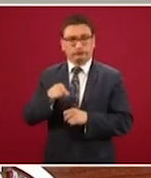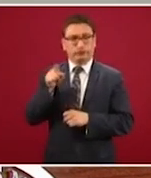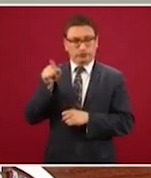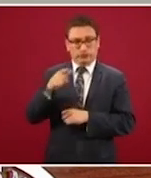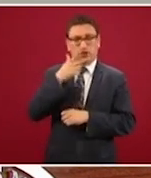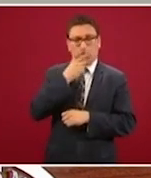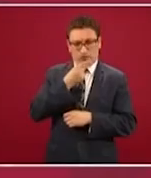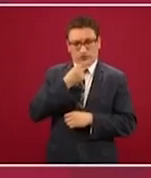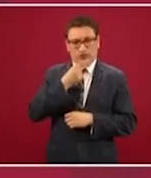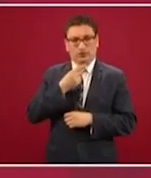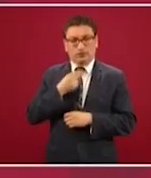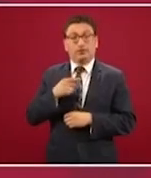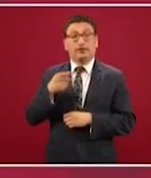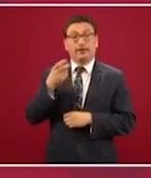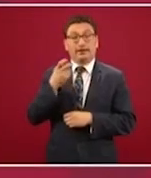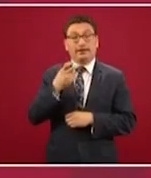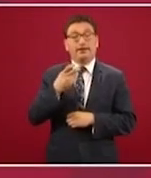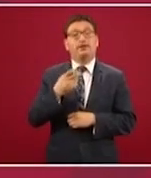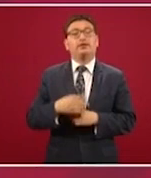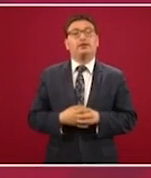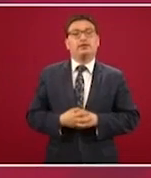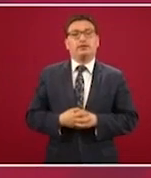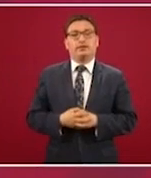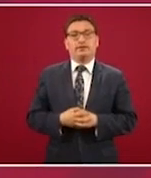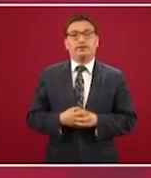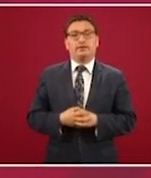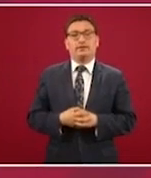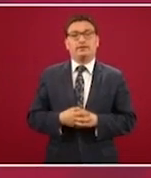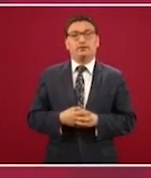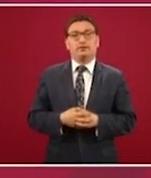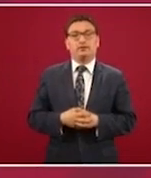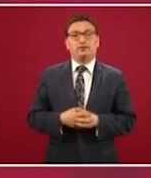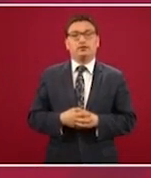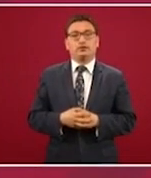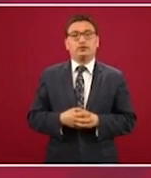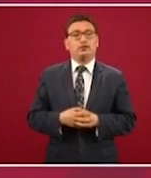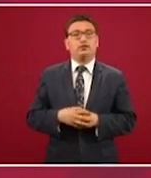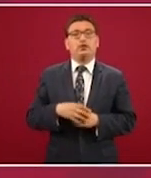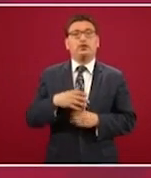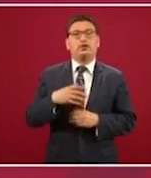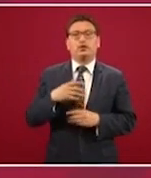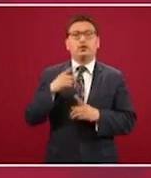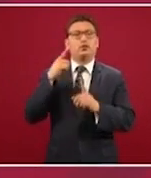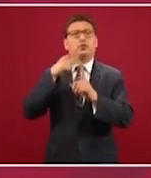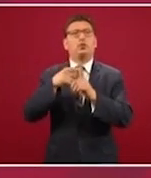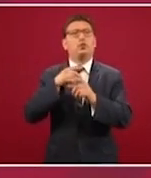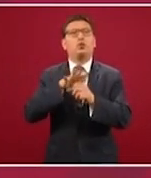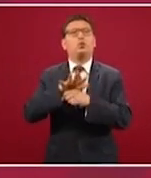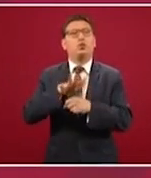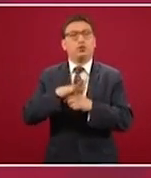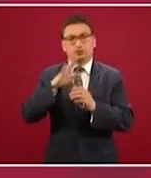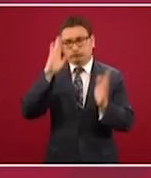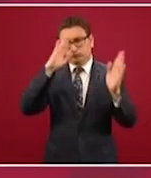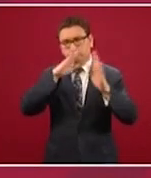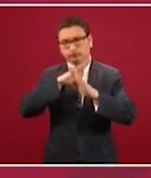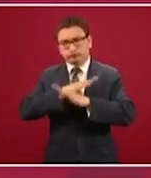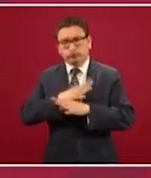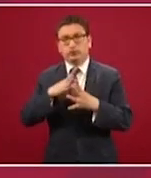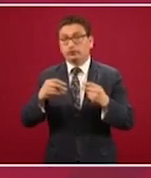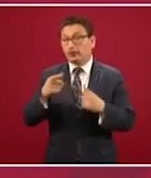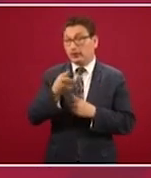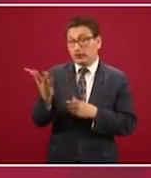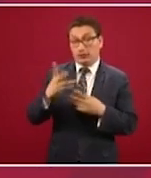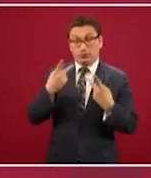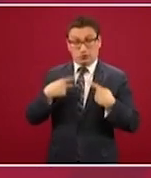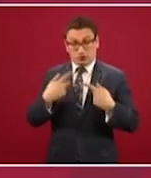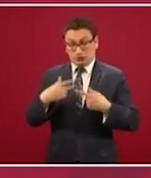lo que se tiene que buscar es una solución a los